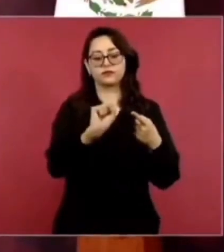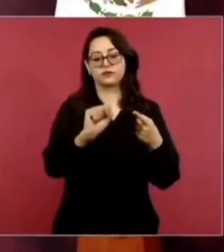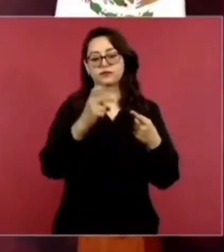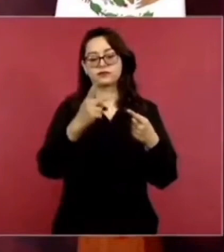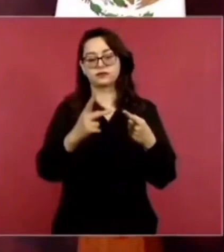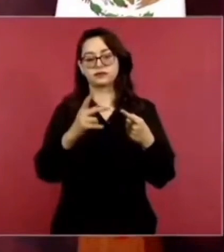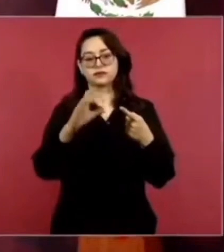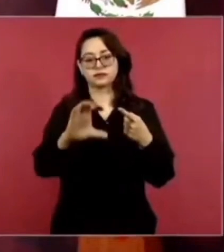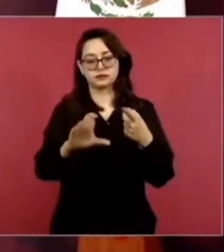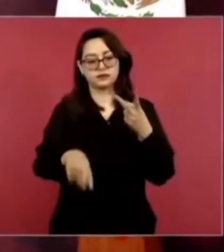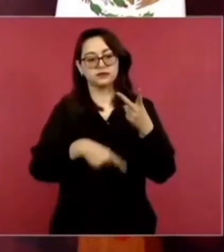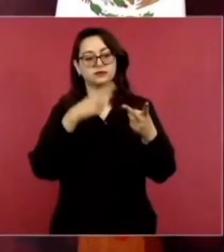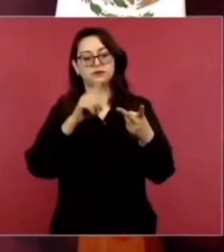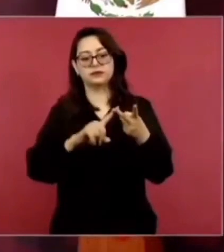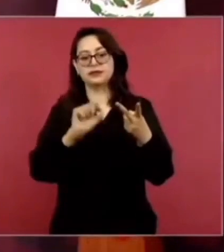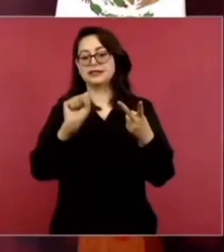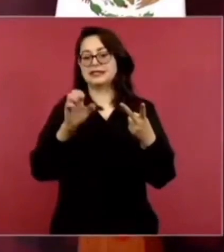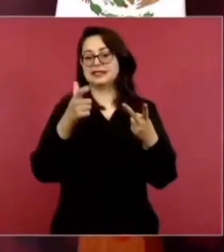porque